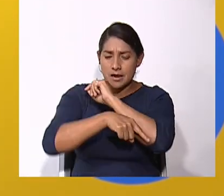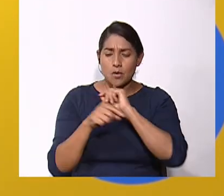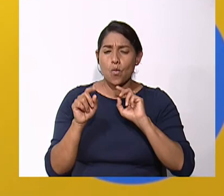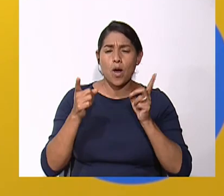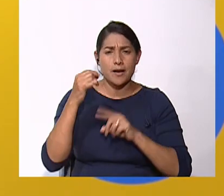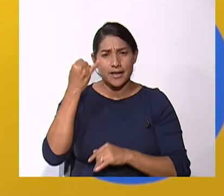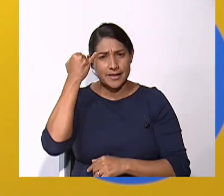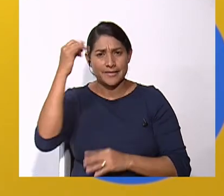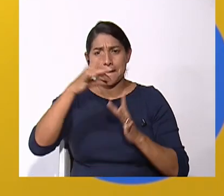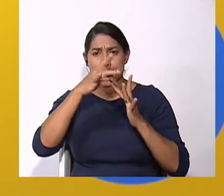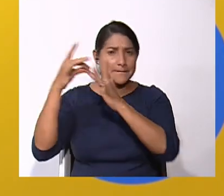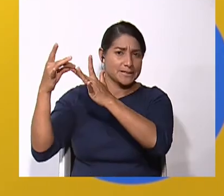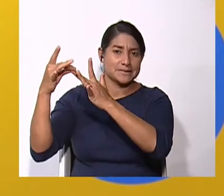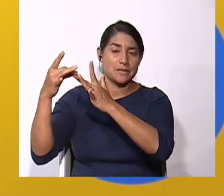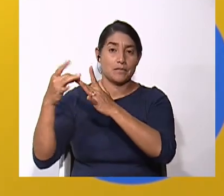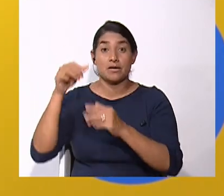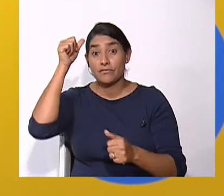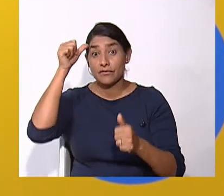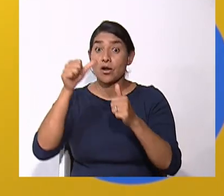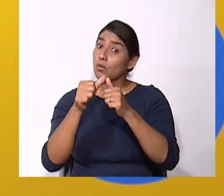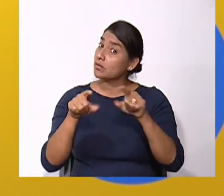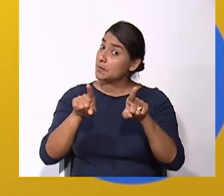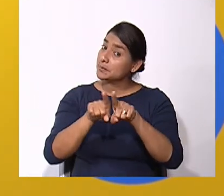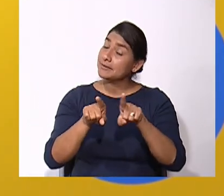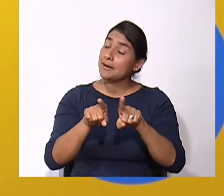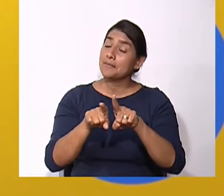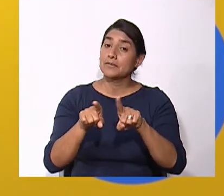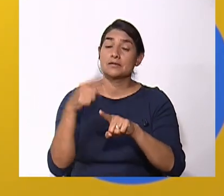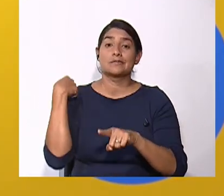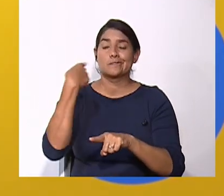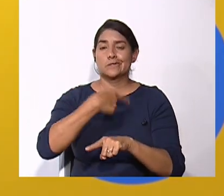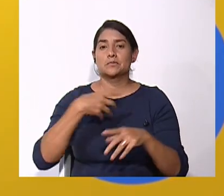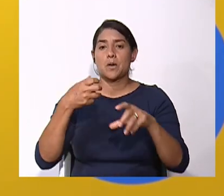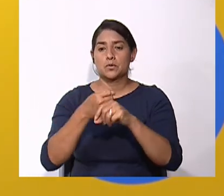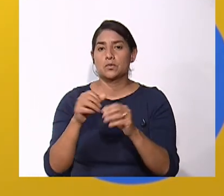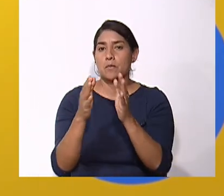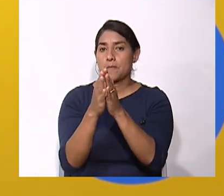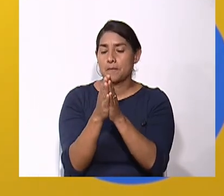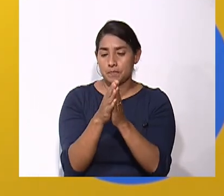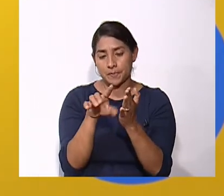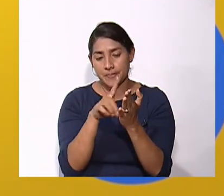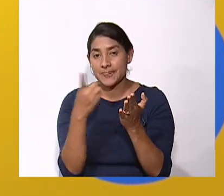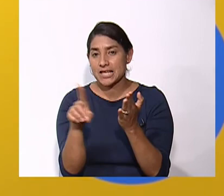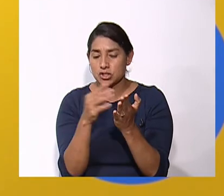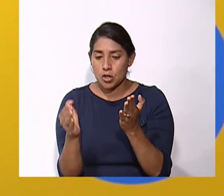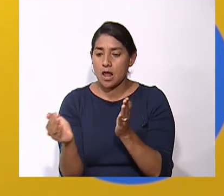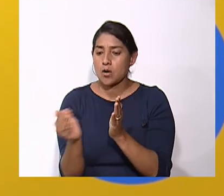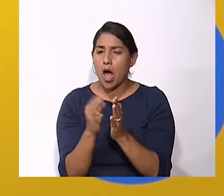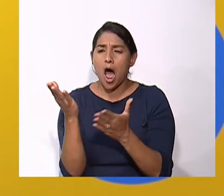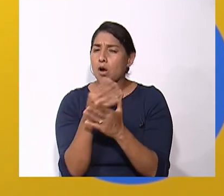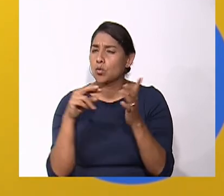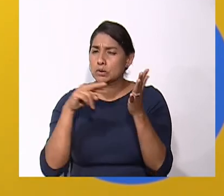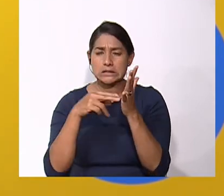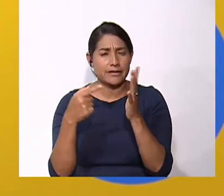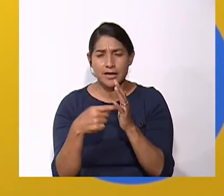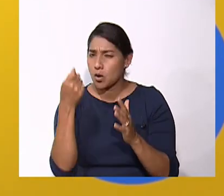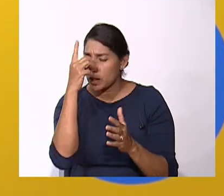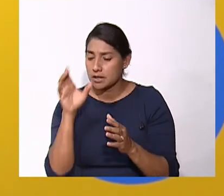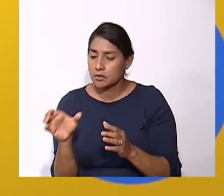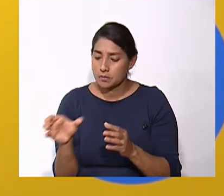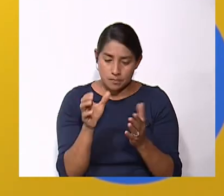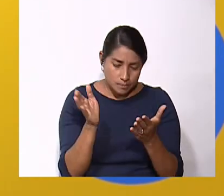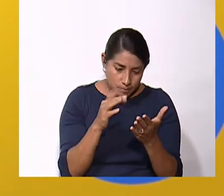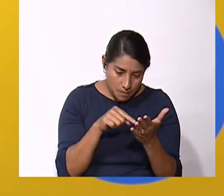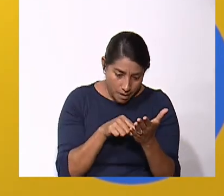idea fundamental. Recordemos también que vamos a tener diccionario cerca para buscar los términos que no